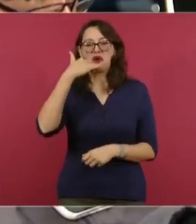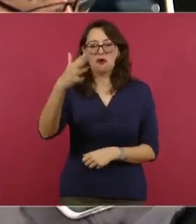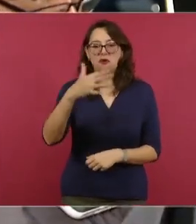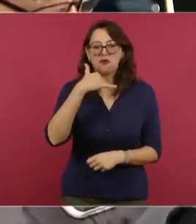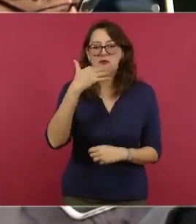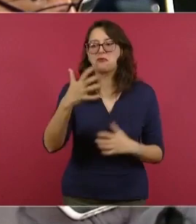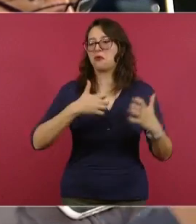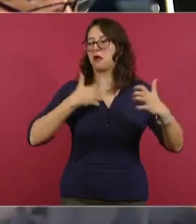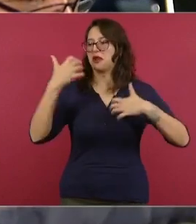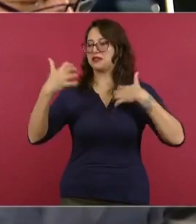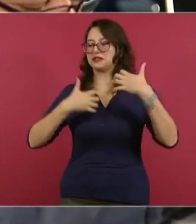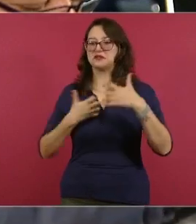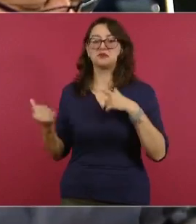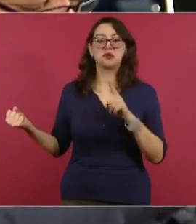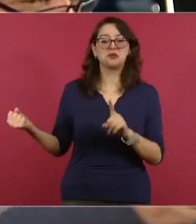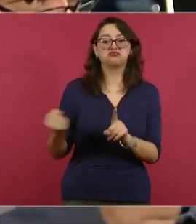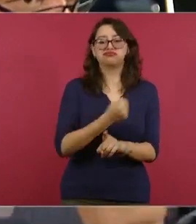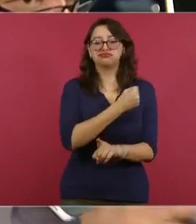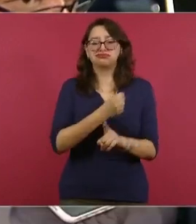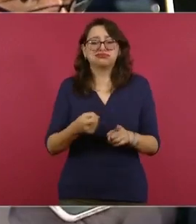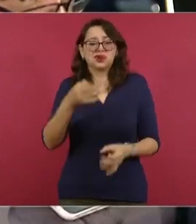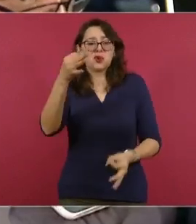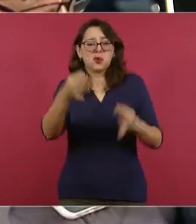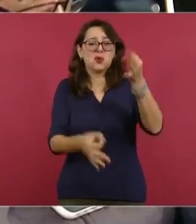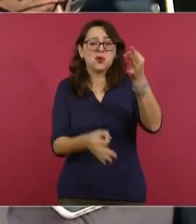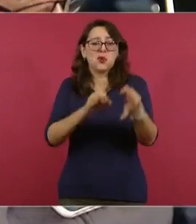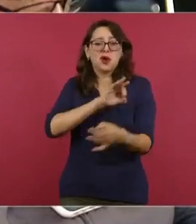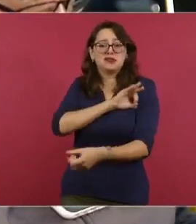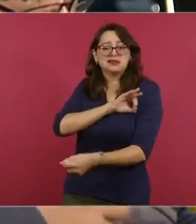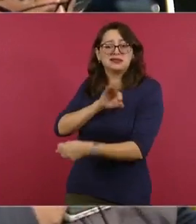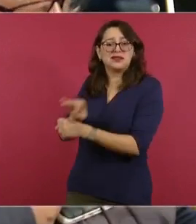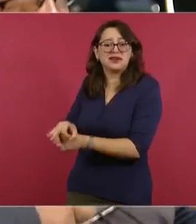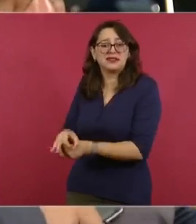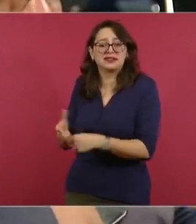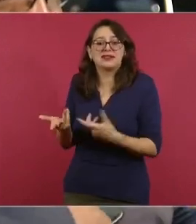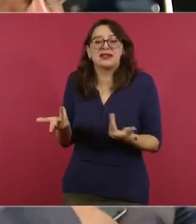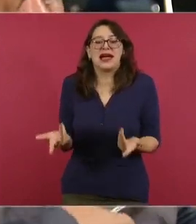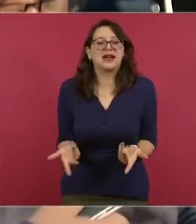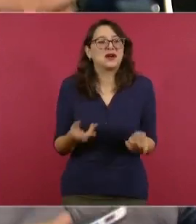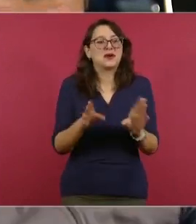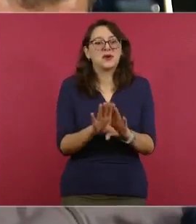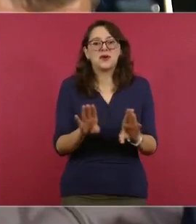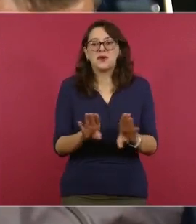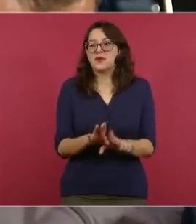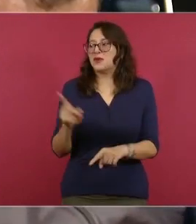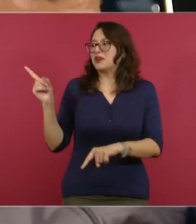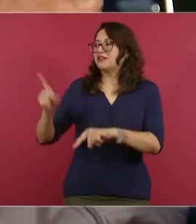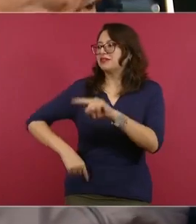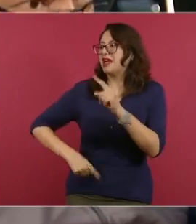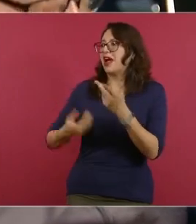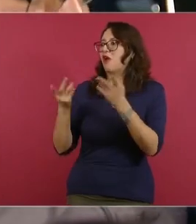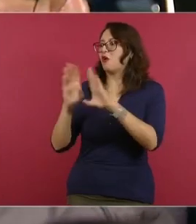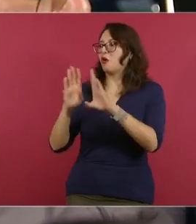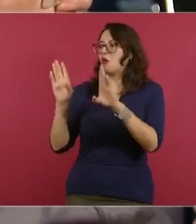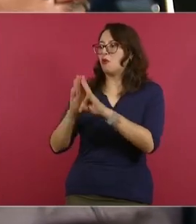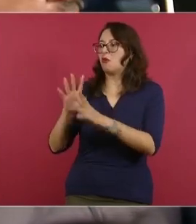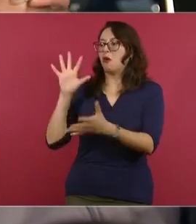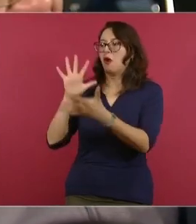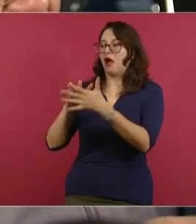Baños, que se ha impuesto sobre la justicia y la ley? ¿Cómo evitar que sigan vigentes estos personajes de la vida pública de